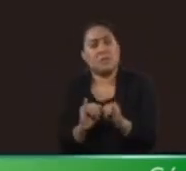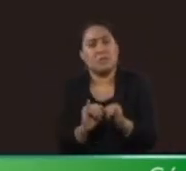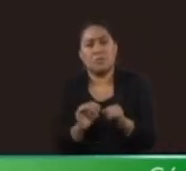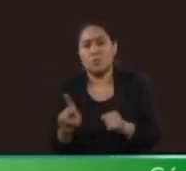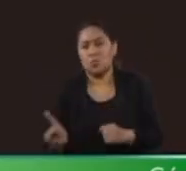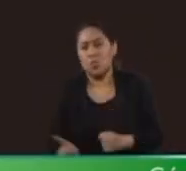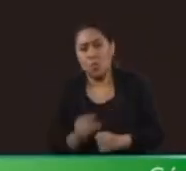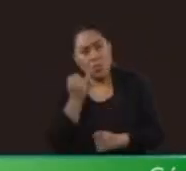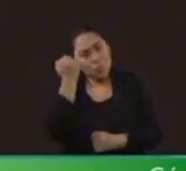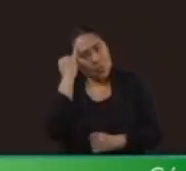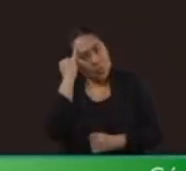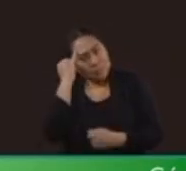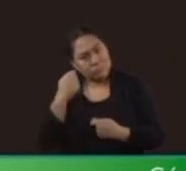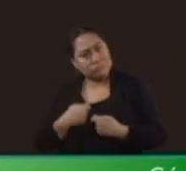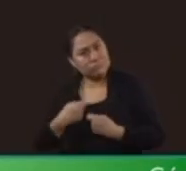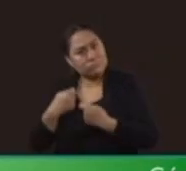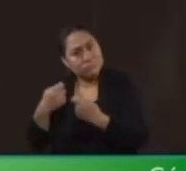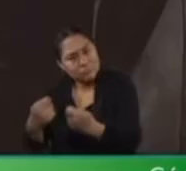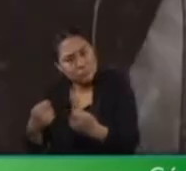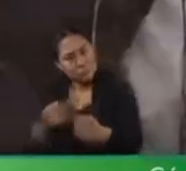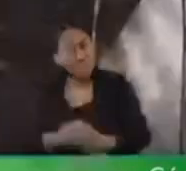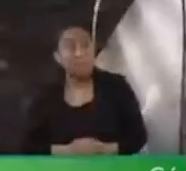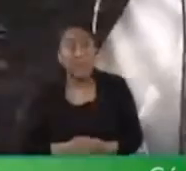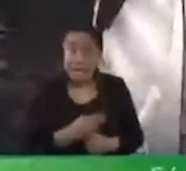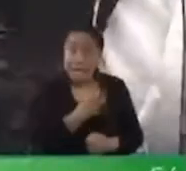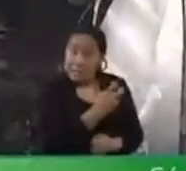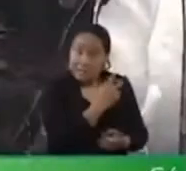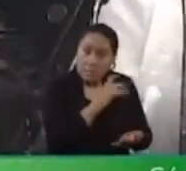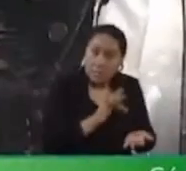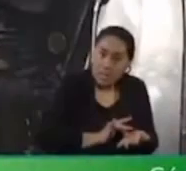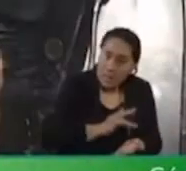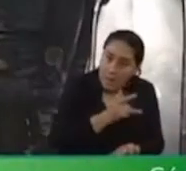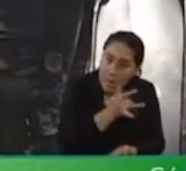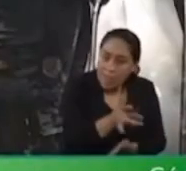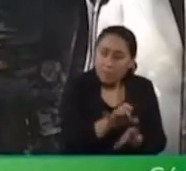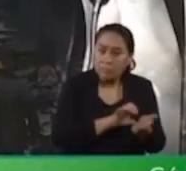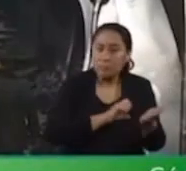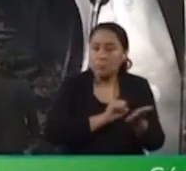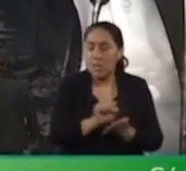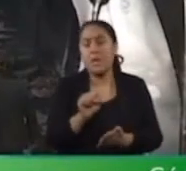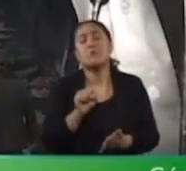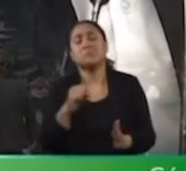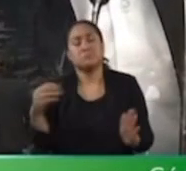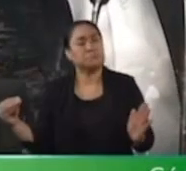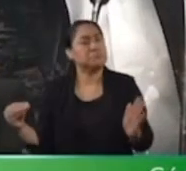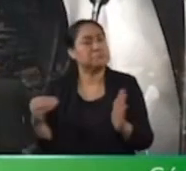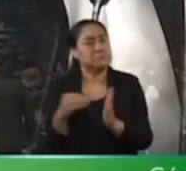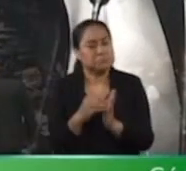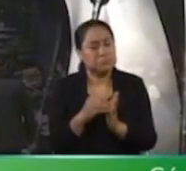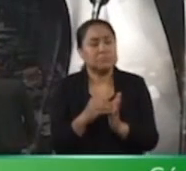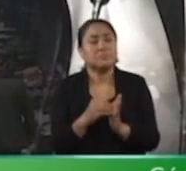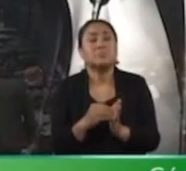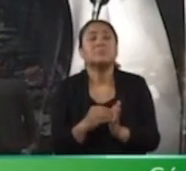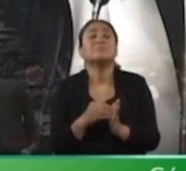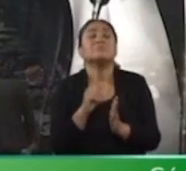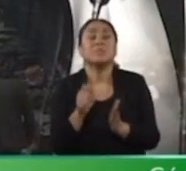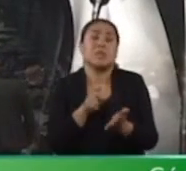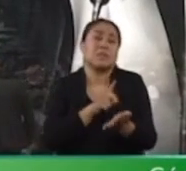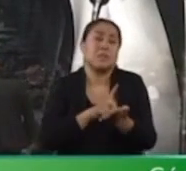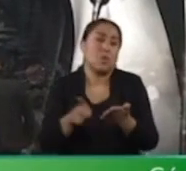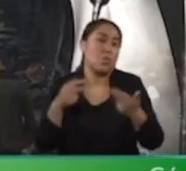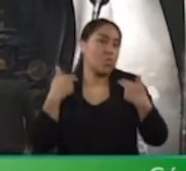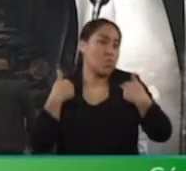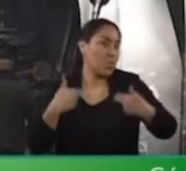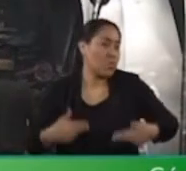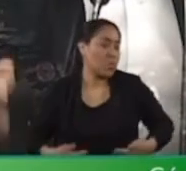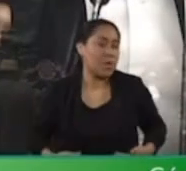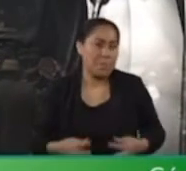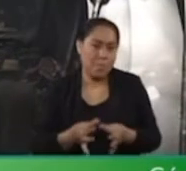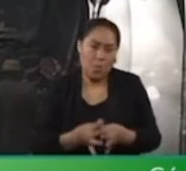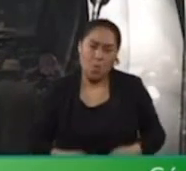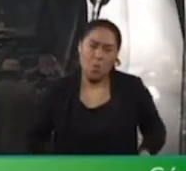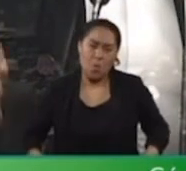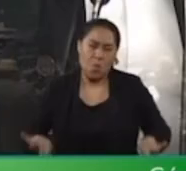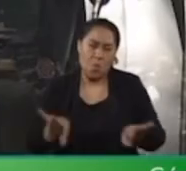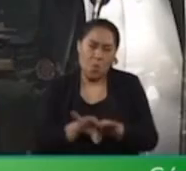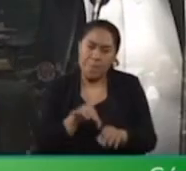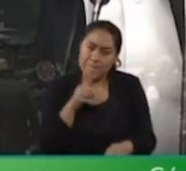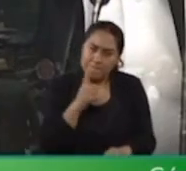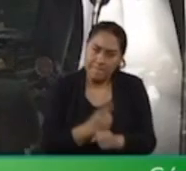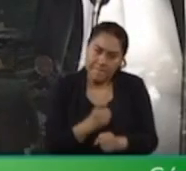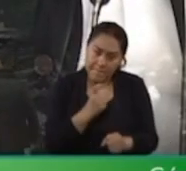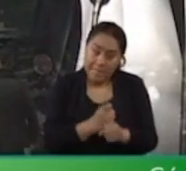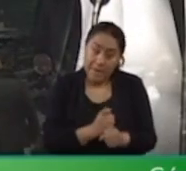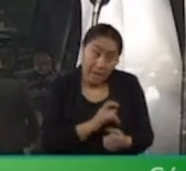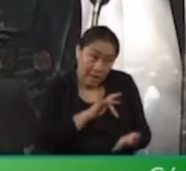originarios el que nos ha permitido darle el más alto Rango constitucional a nuestros derechos humanos el que nos ha permitido